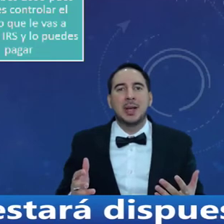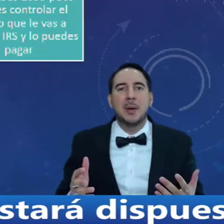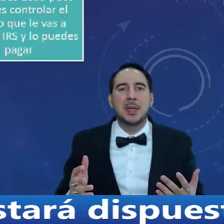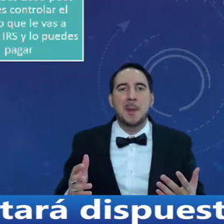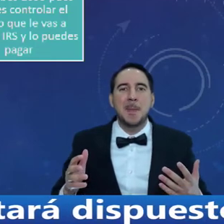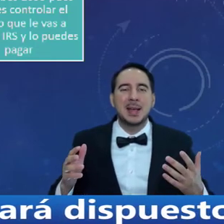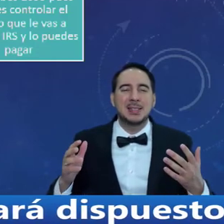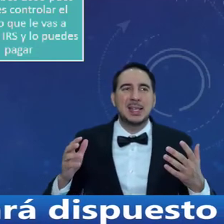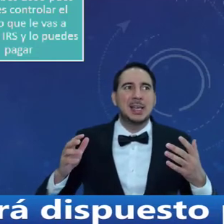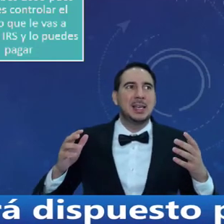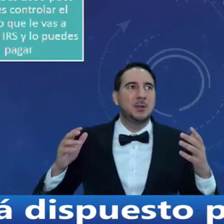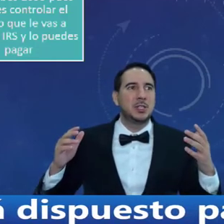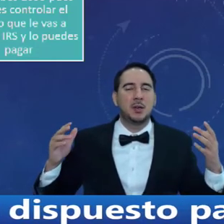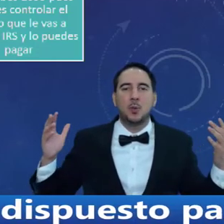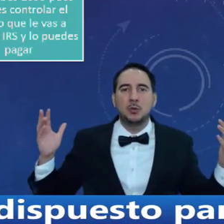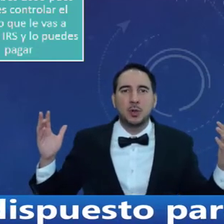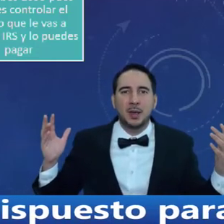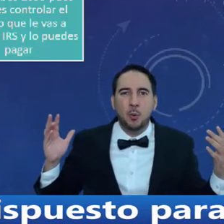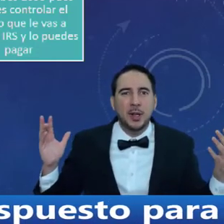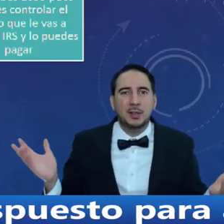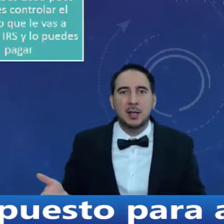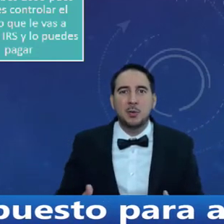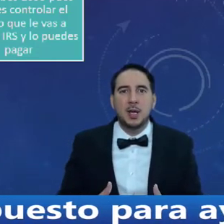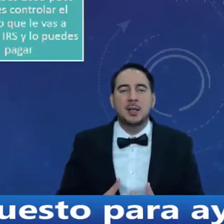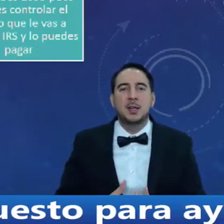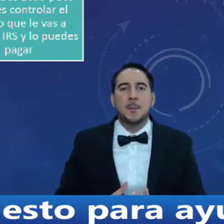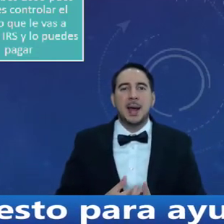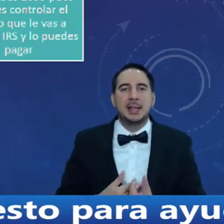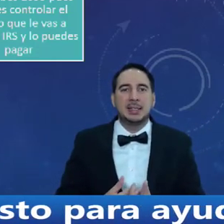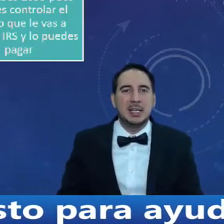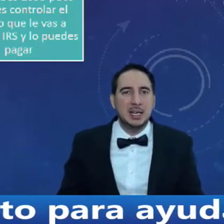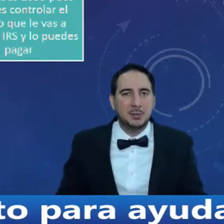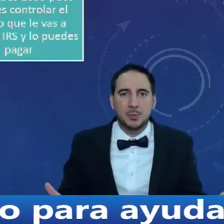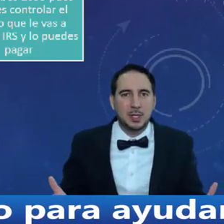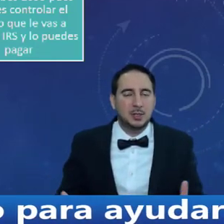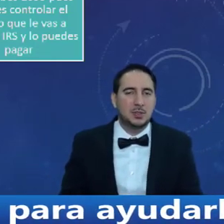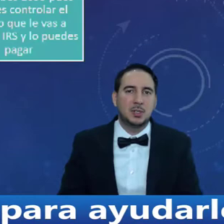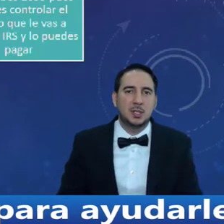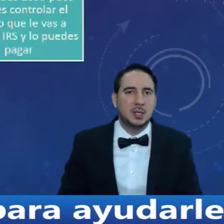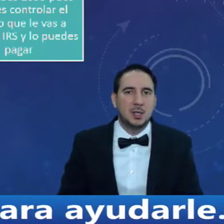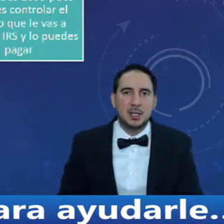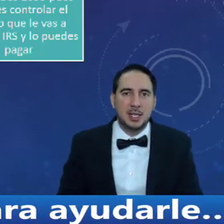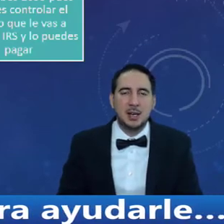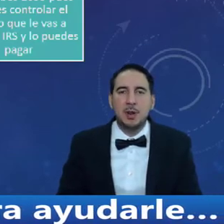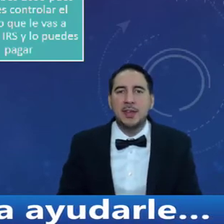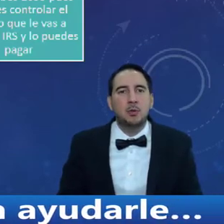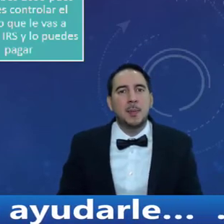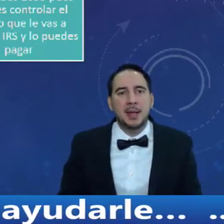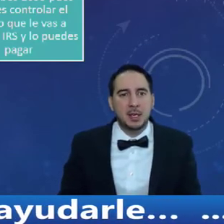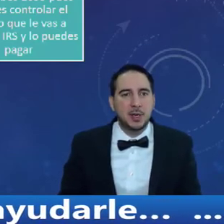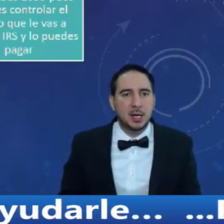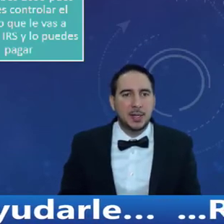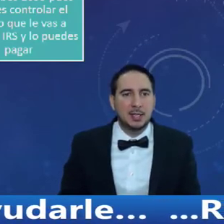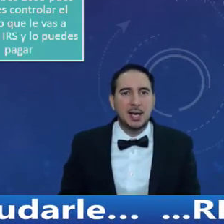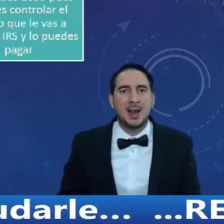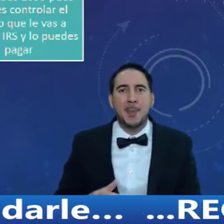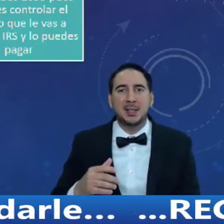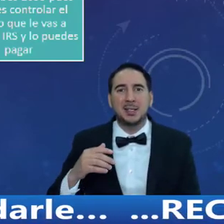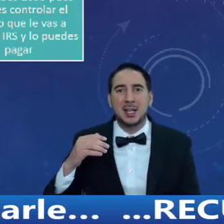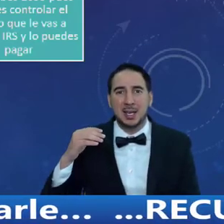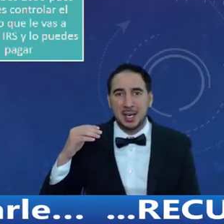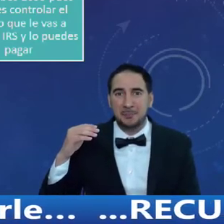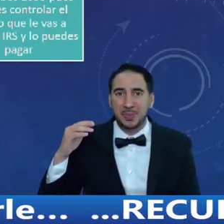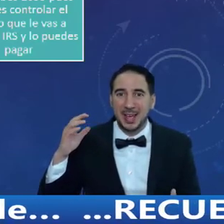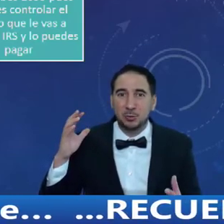me costaba a mí más de, no sé, cuánto que cuesta una maestría. Era una deuda más que iba a incrementar.